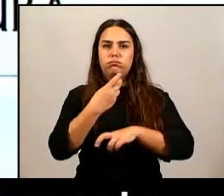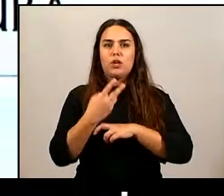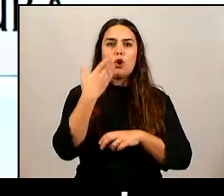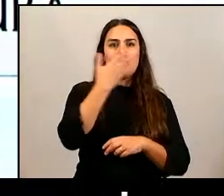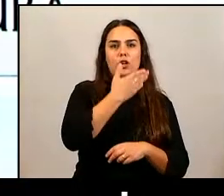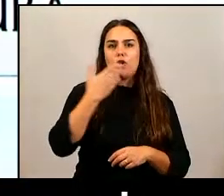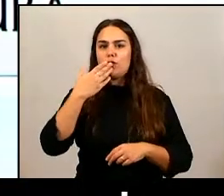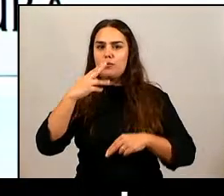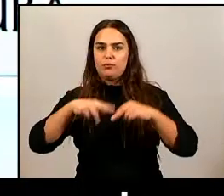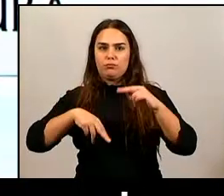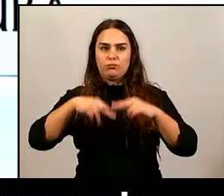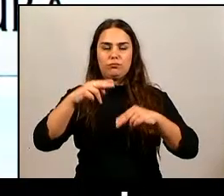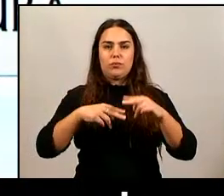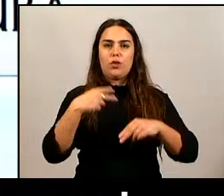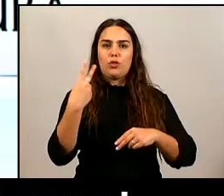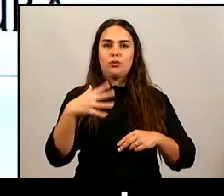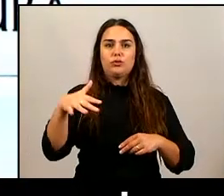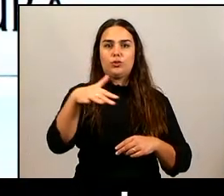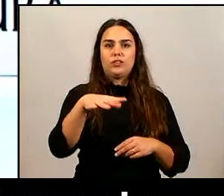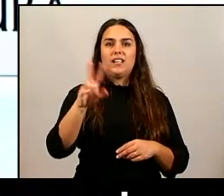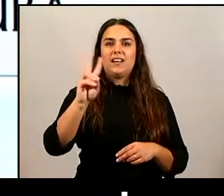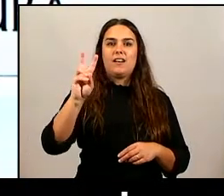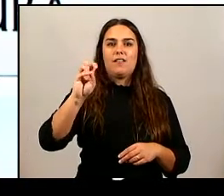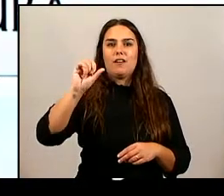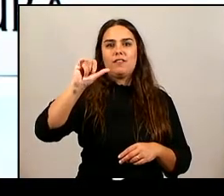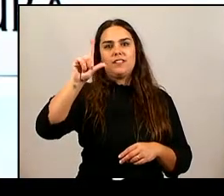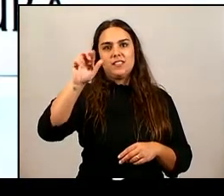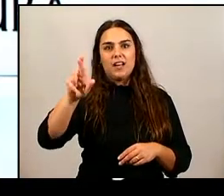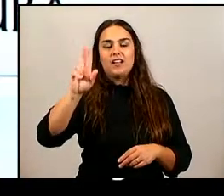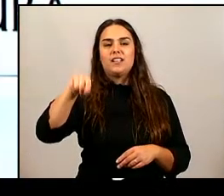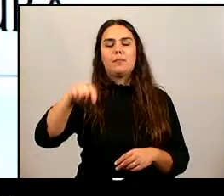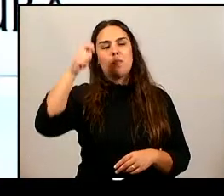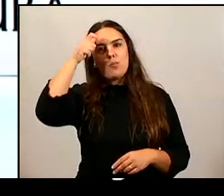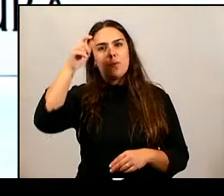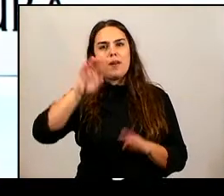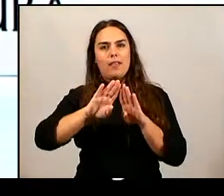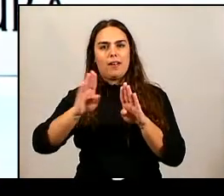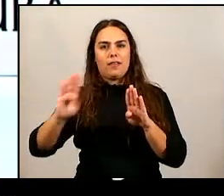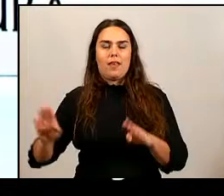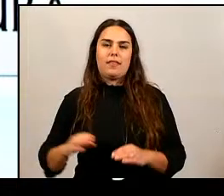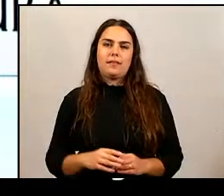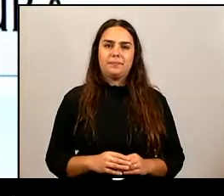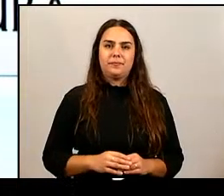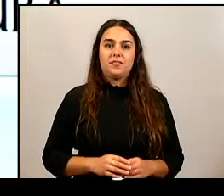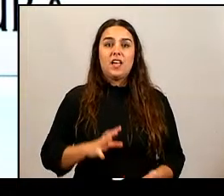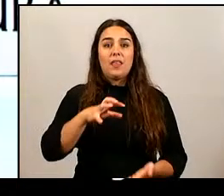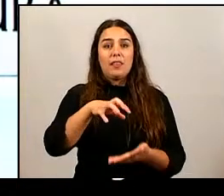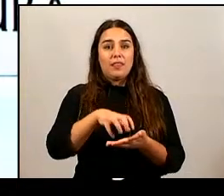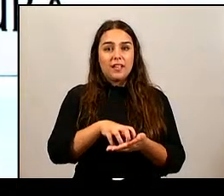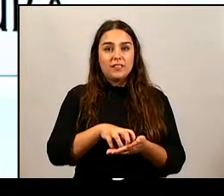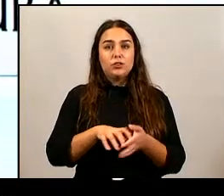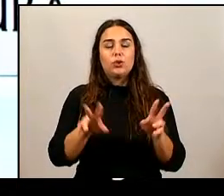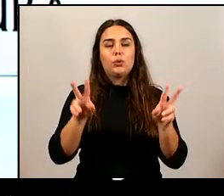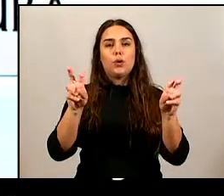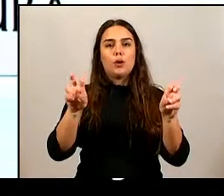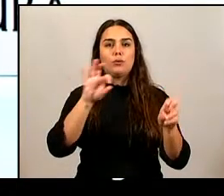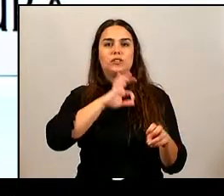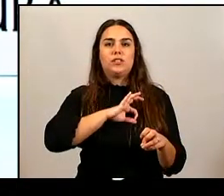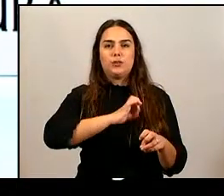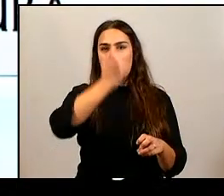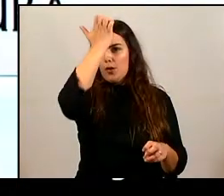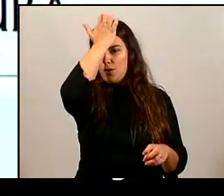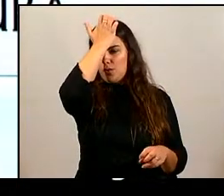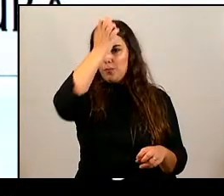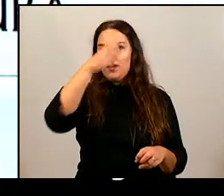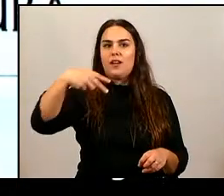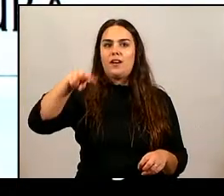colegios que estarán en Navalvillar de Pela y en Puebla de la Calzada. El nuevo Centro de Educación Nuestra Señora de Guadalupe de